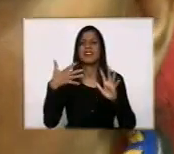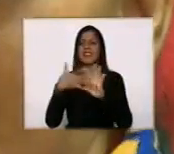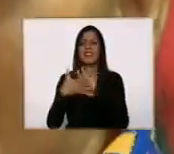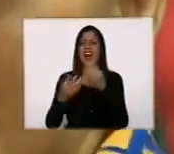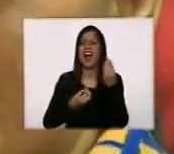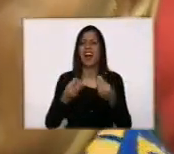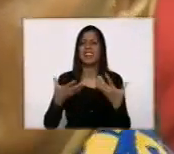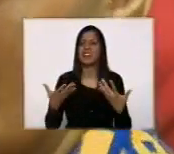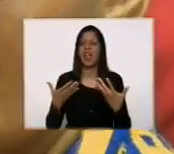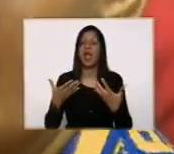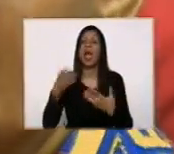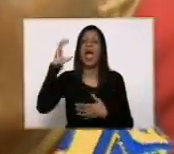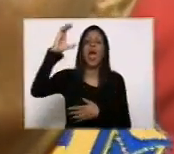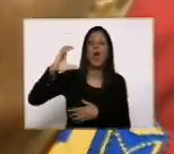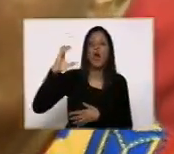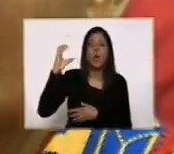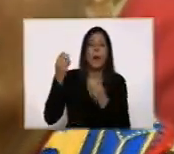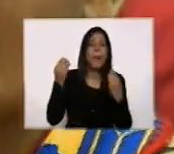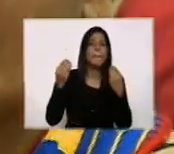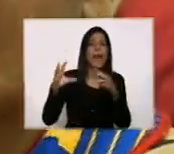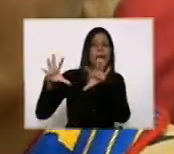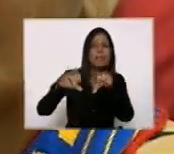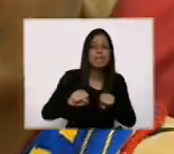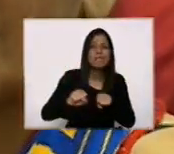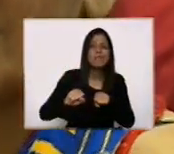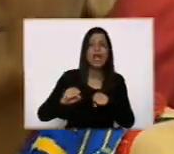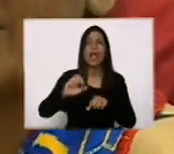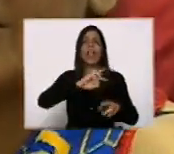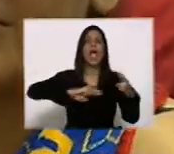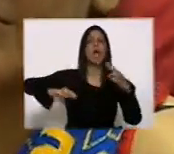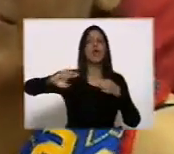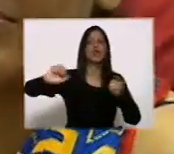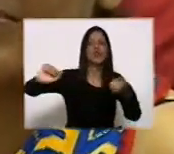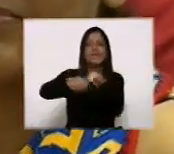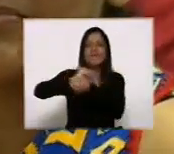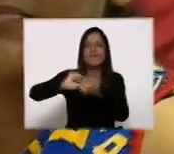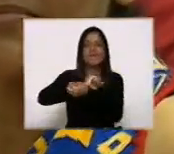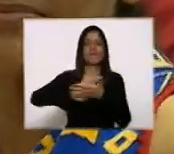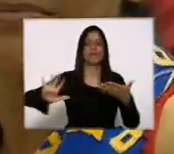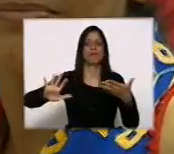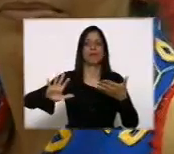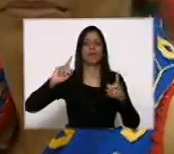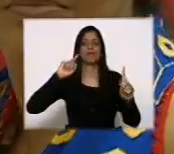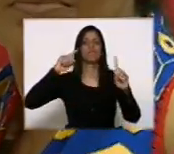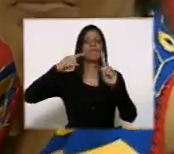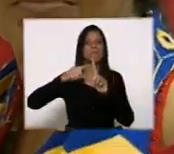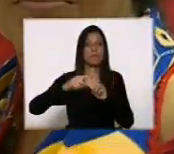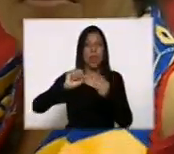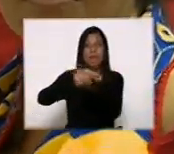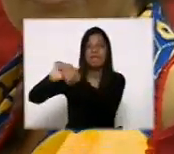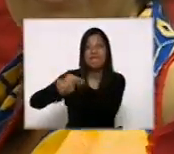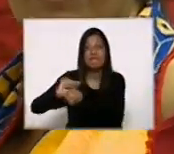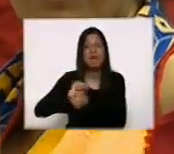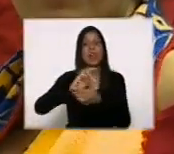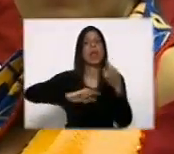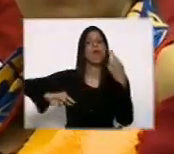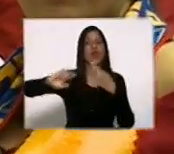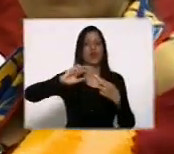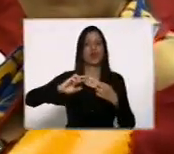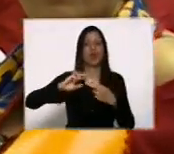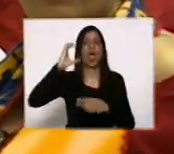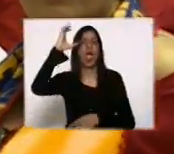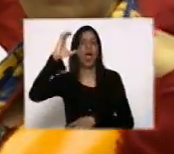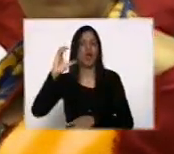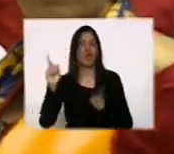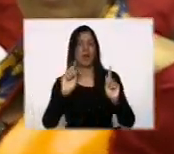haciendo es porque quieren acabar con la revolución, quieren acabar con este proceso bolivariano, porque no están de